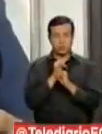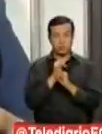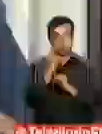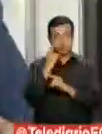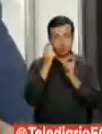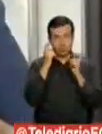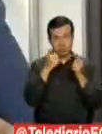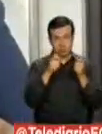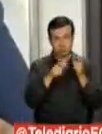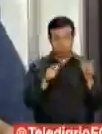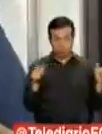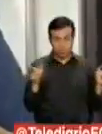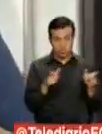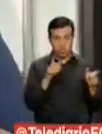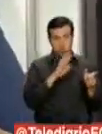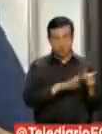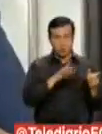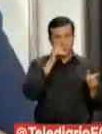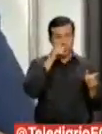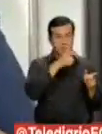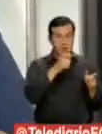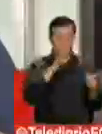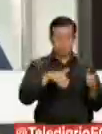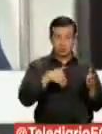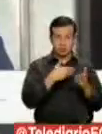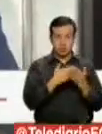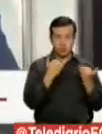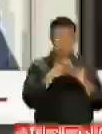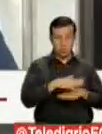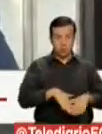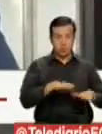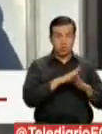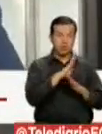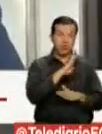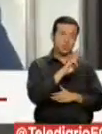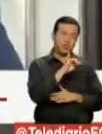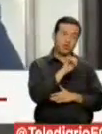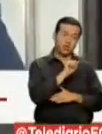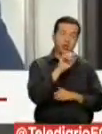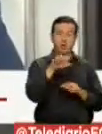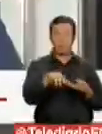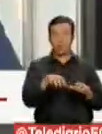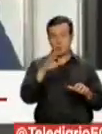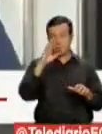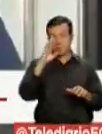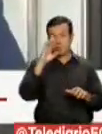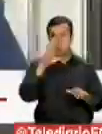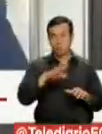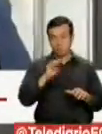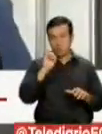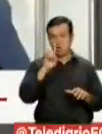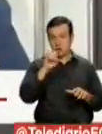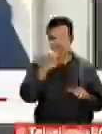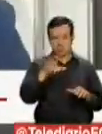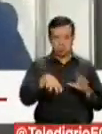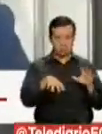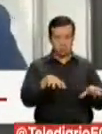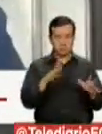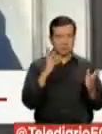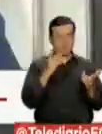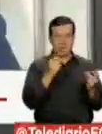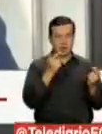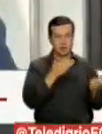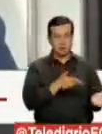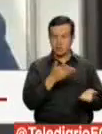Las personas que vayan a la Fiscalía de Flagrancia, hoy en el Van Borja o en el Cuartel Modelo, podrán ser asistidas o remitidas